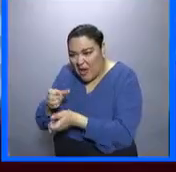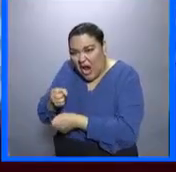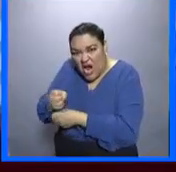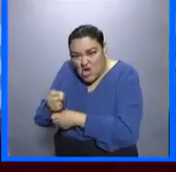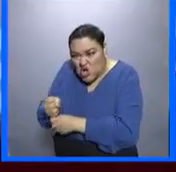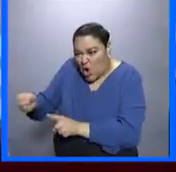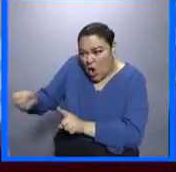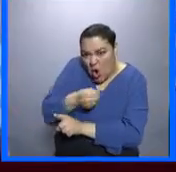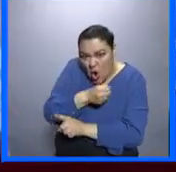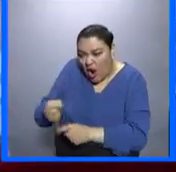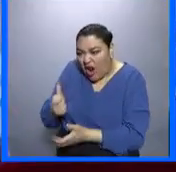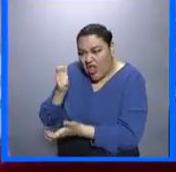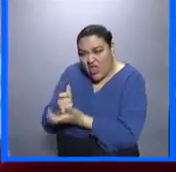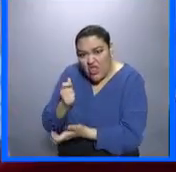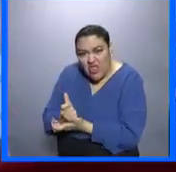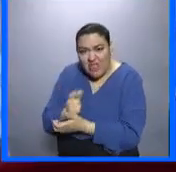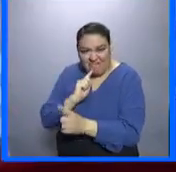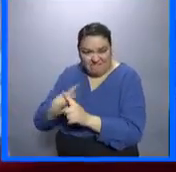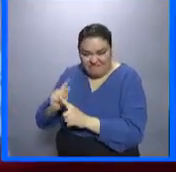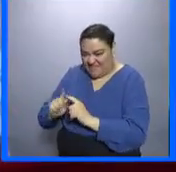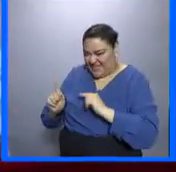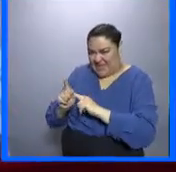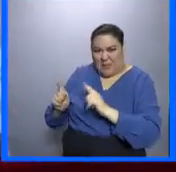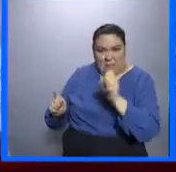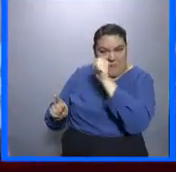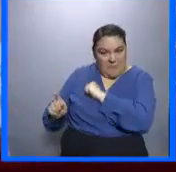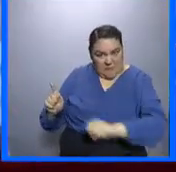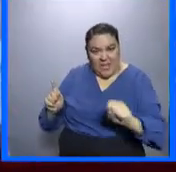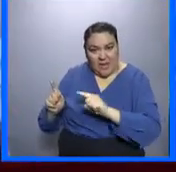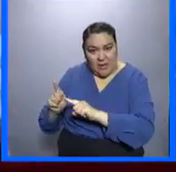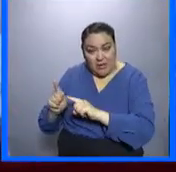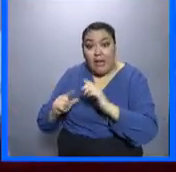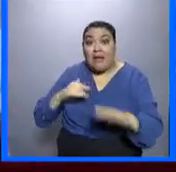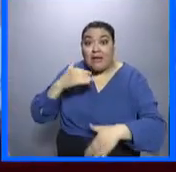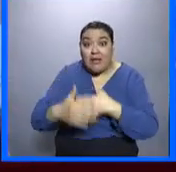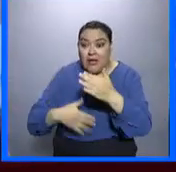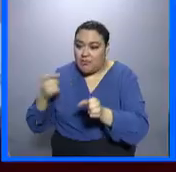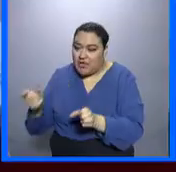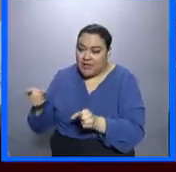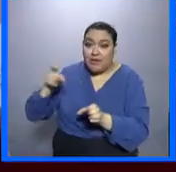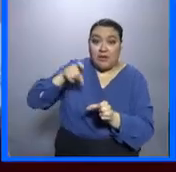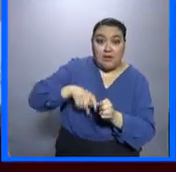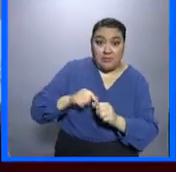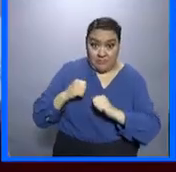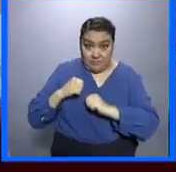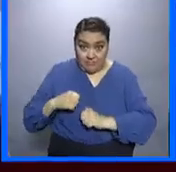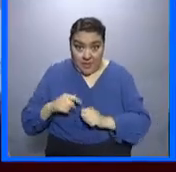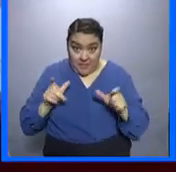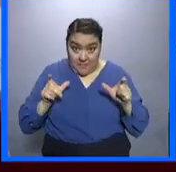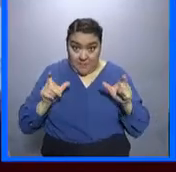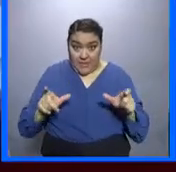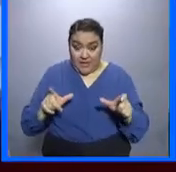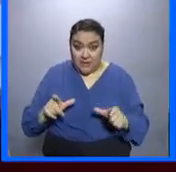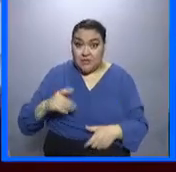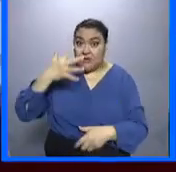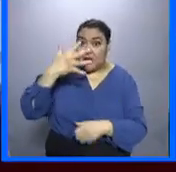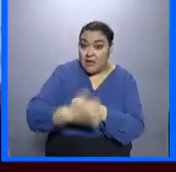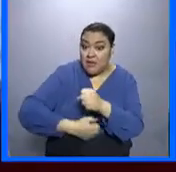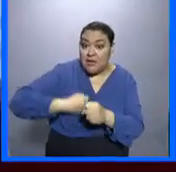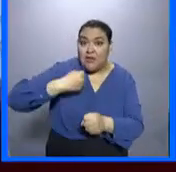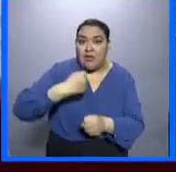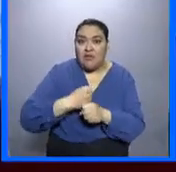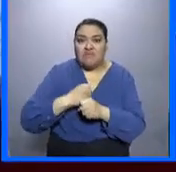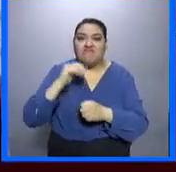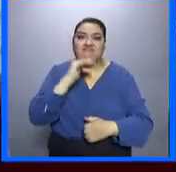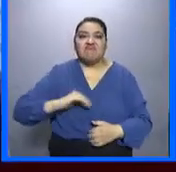torturando, extorsionando. Y cuando ingresa a la DFS, 5 años después se